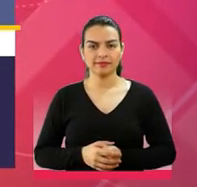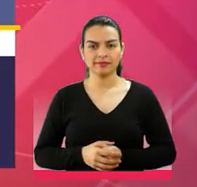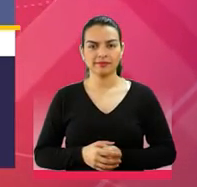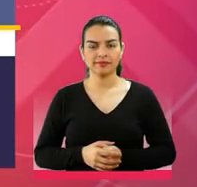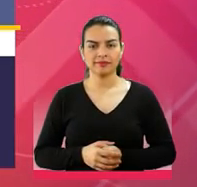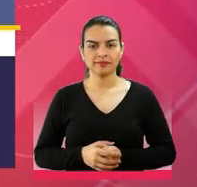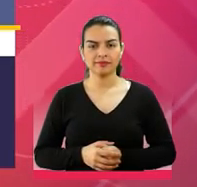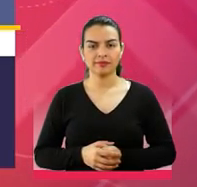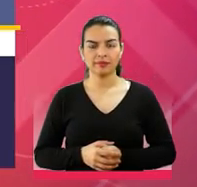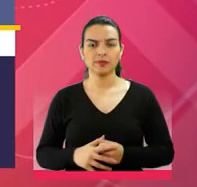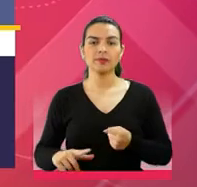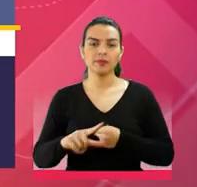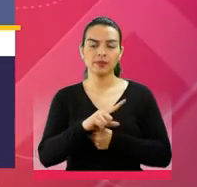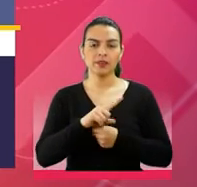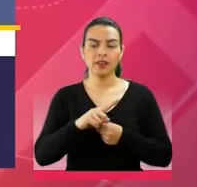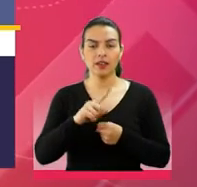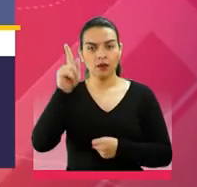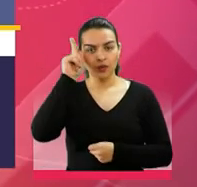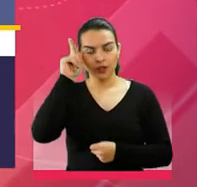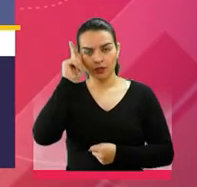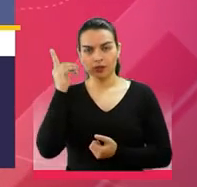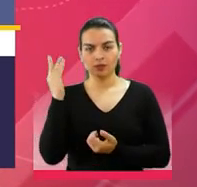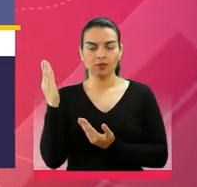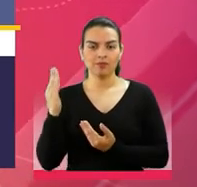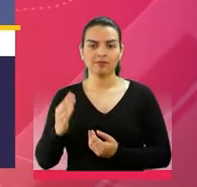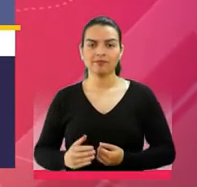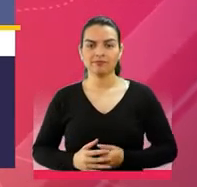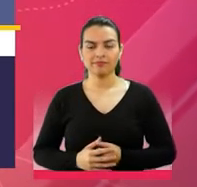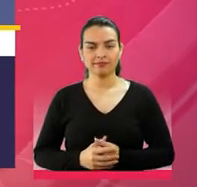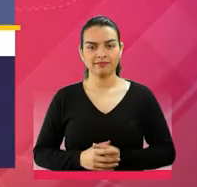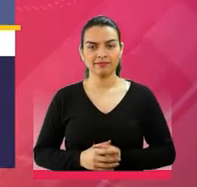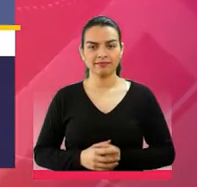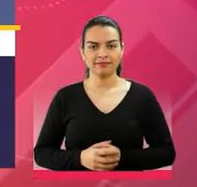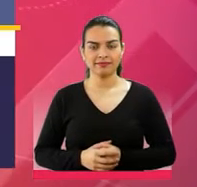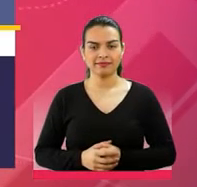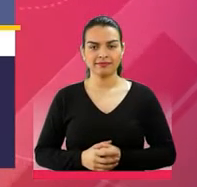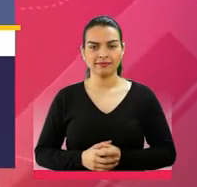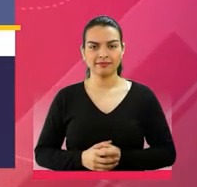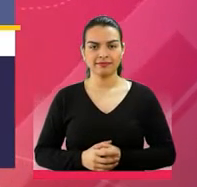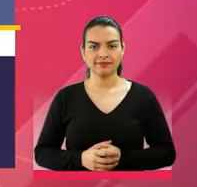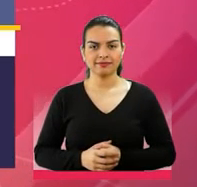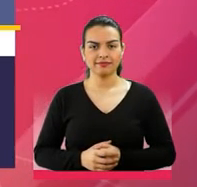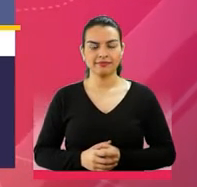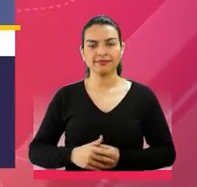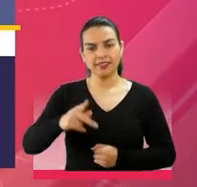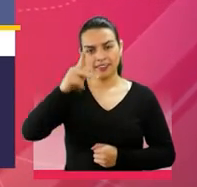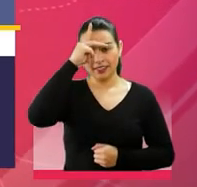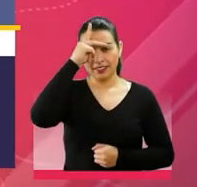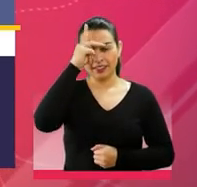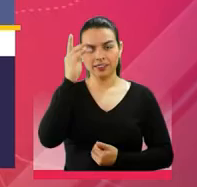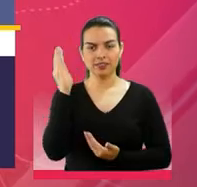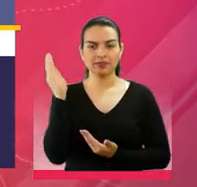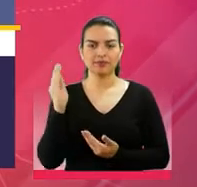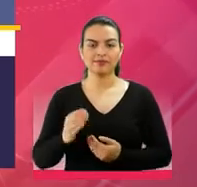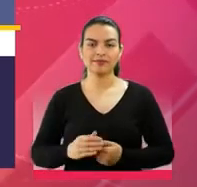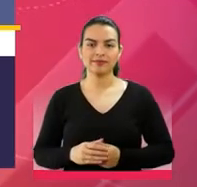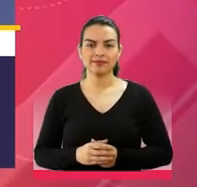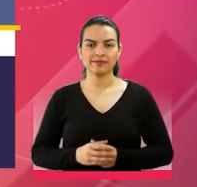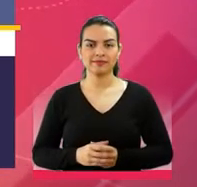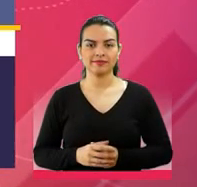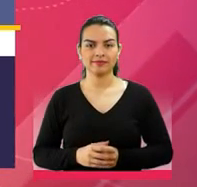En la localidad de Fontibón habrá un corte de energía en el barrio Franco, en Kennedy en el barrio Ciudad Kennedy Sur,